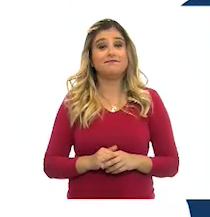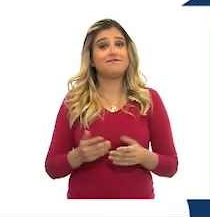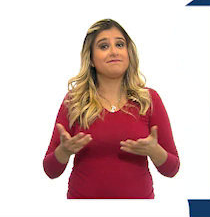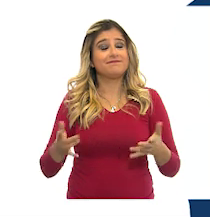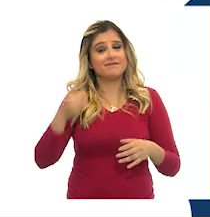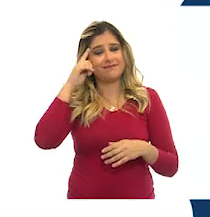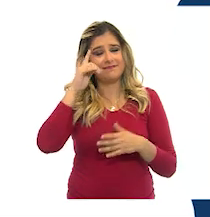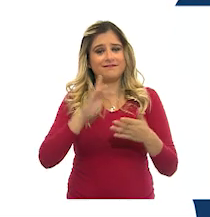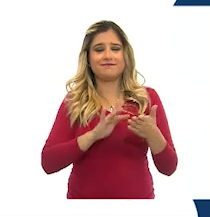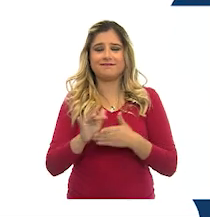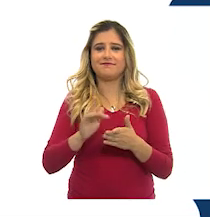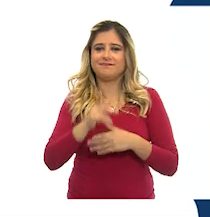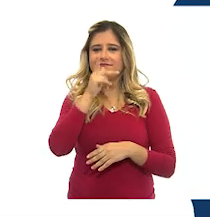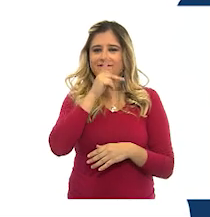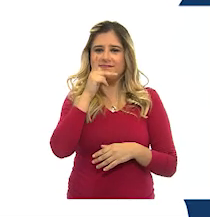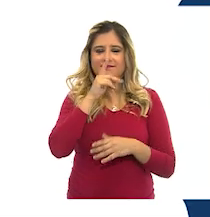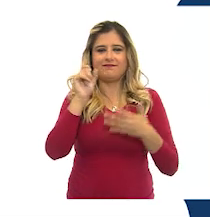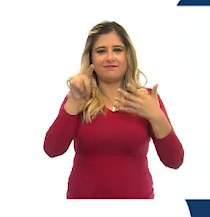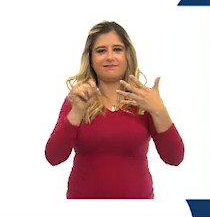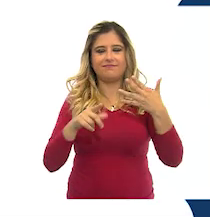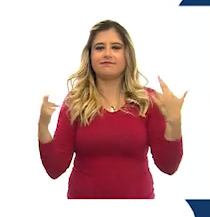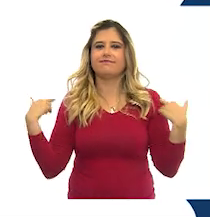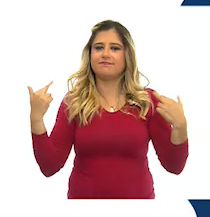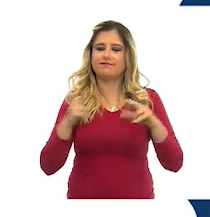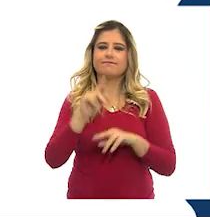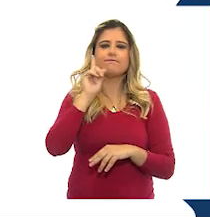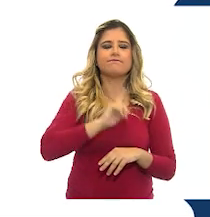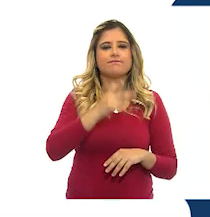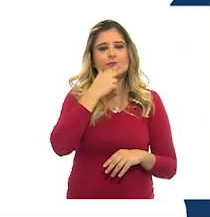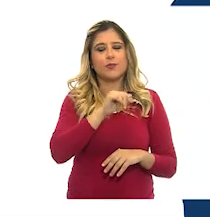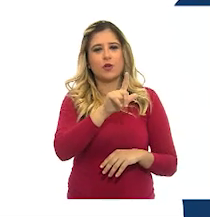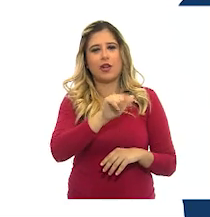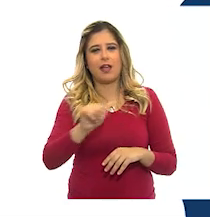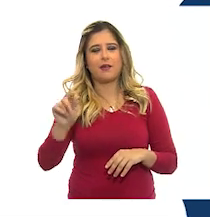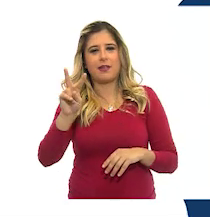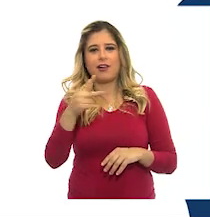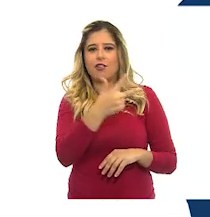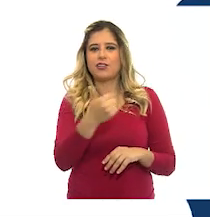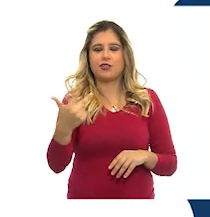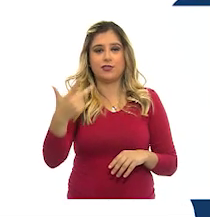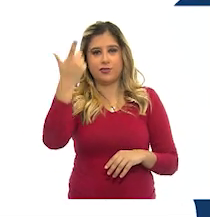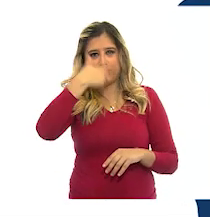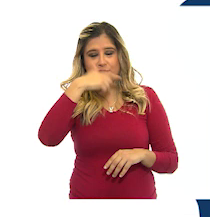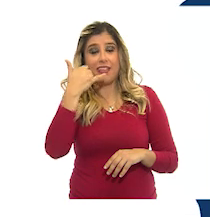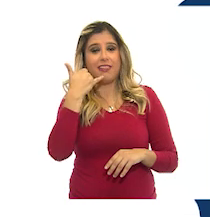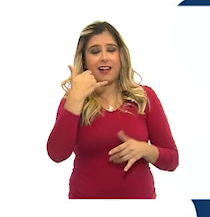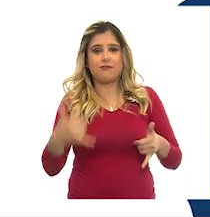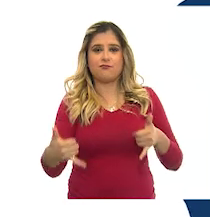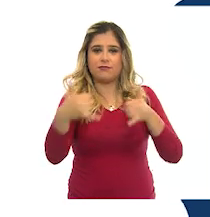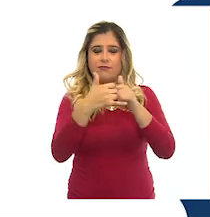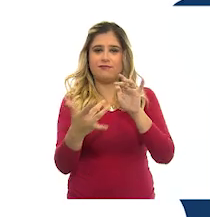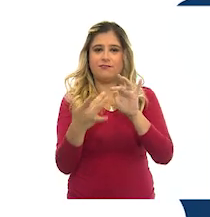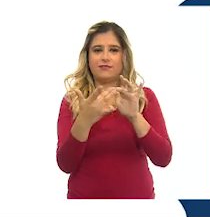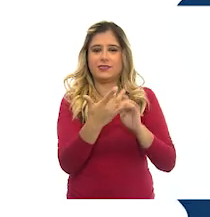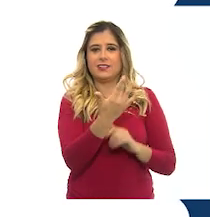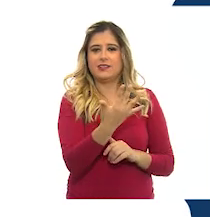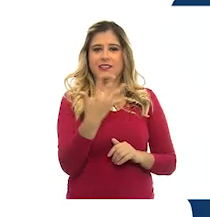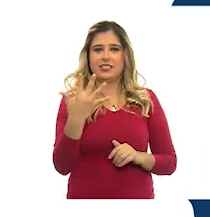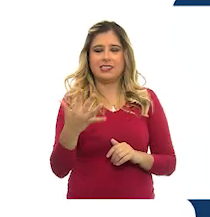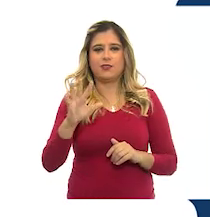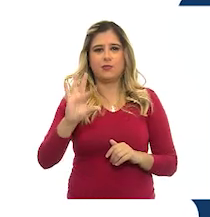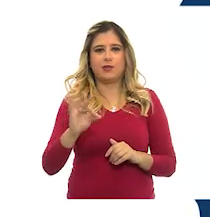Para apoyo pedagógico, hay maestras y maestros de lunes a viernes de 8 a 20 horas en el teléfono